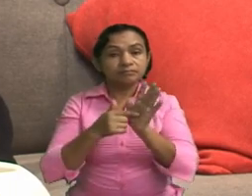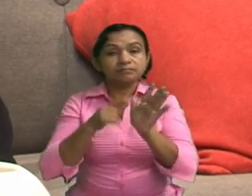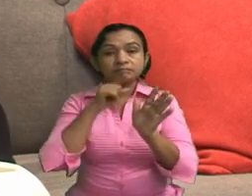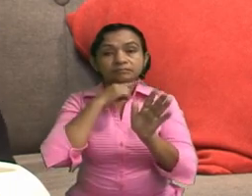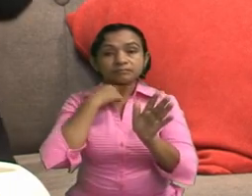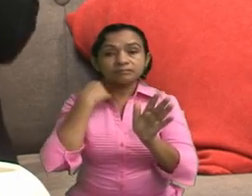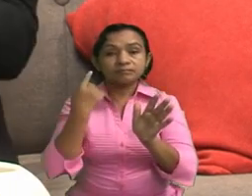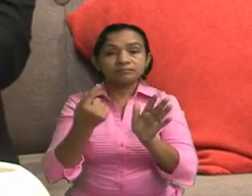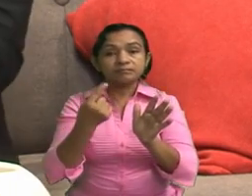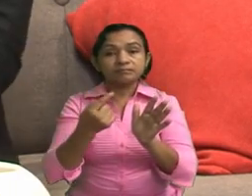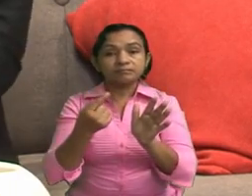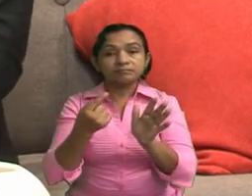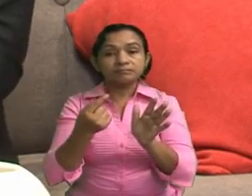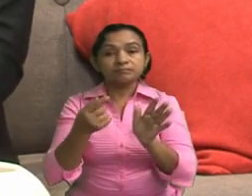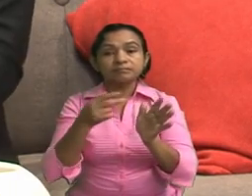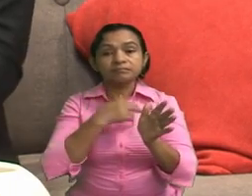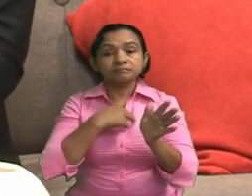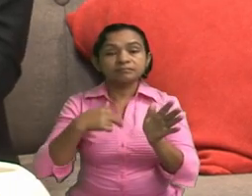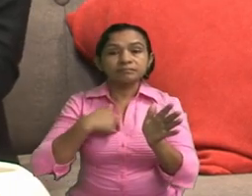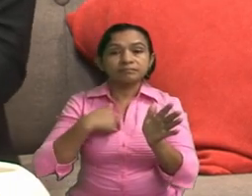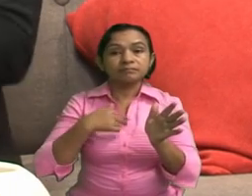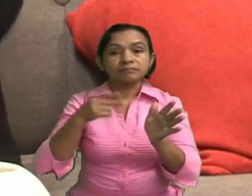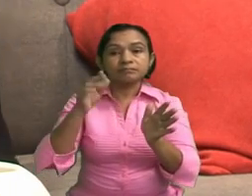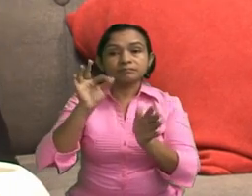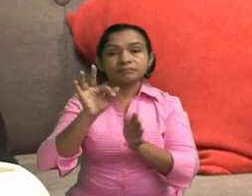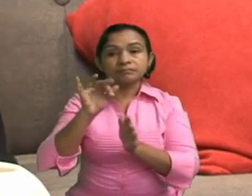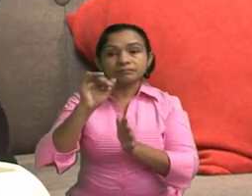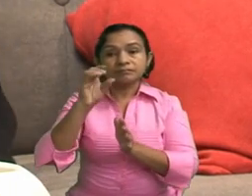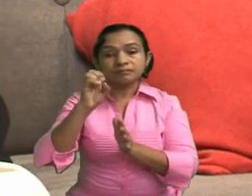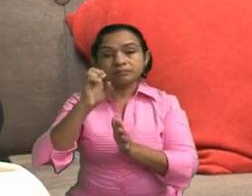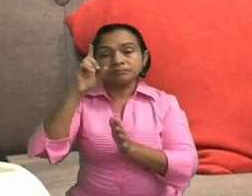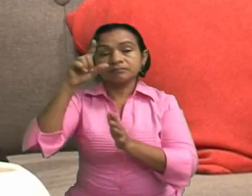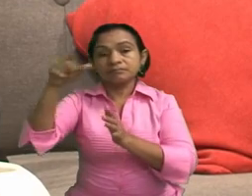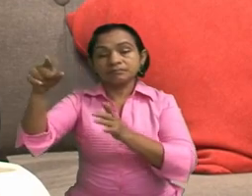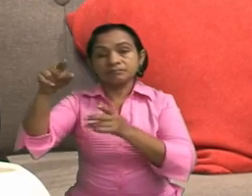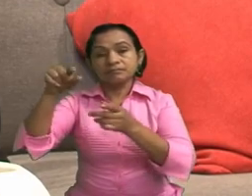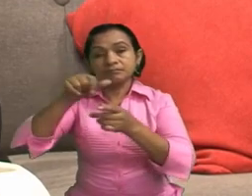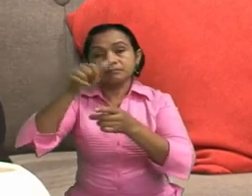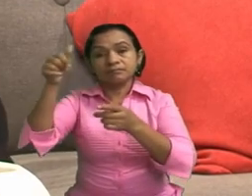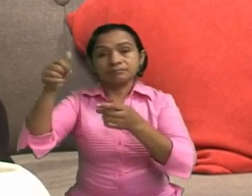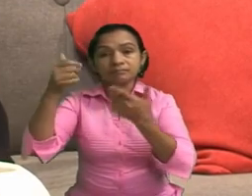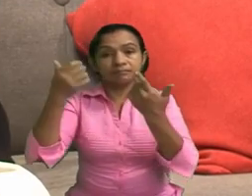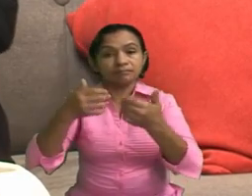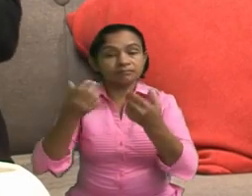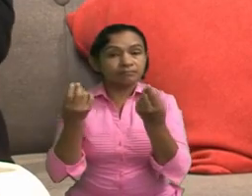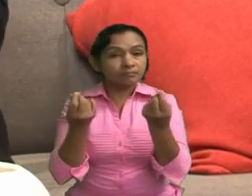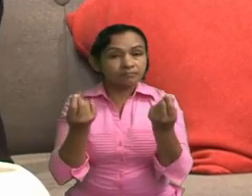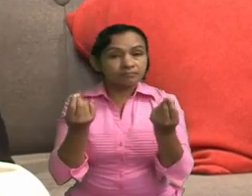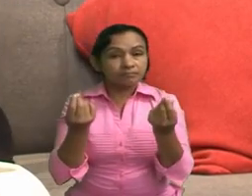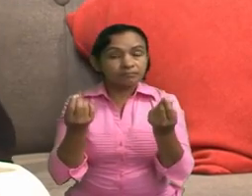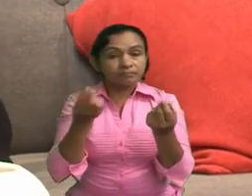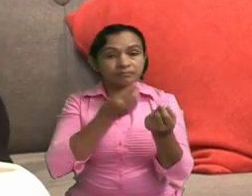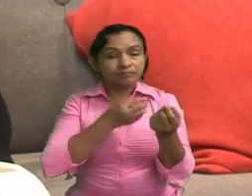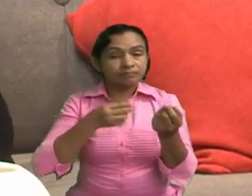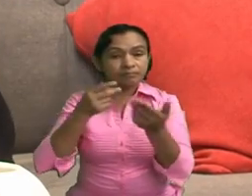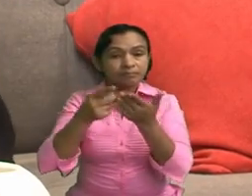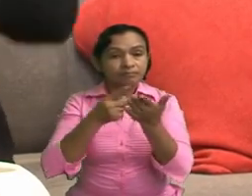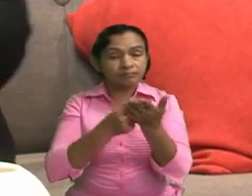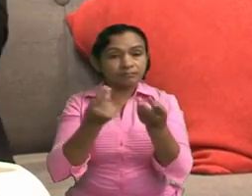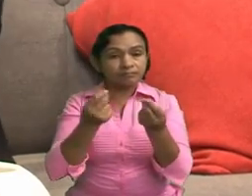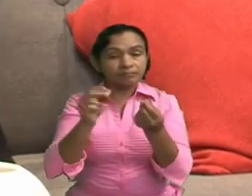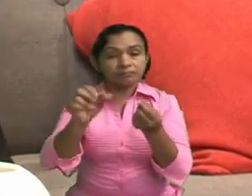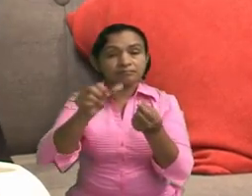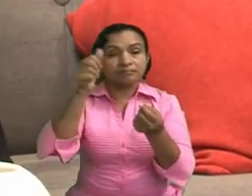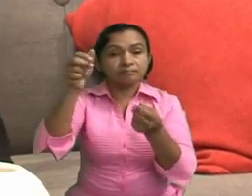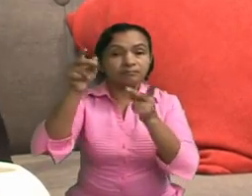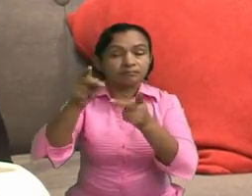el recurso va a un fideicomiso, o sea, una entidad financiera, no es el Ministerio de Hacienda, sino que lo ejecuta una